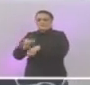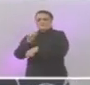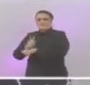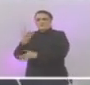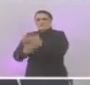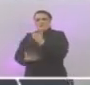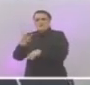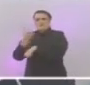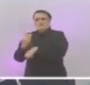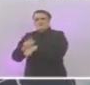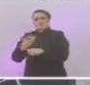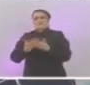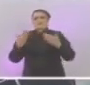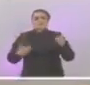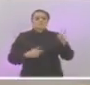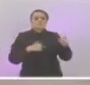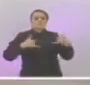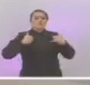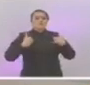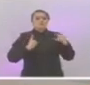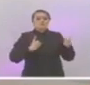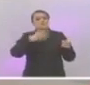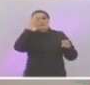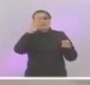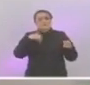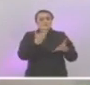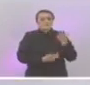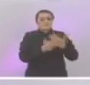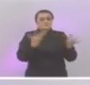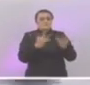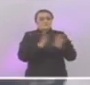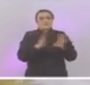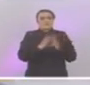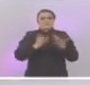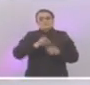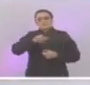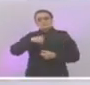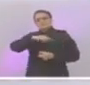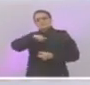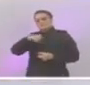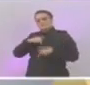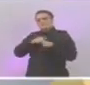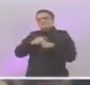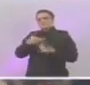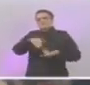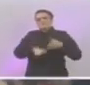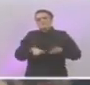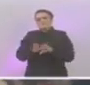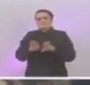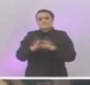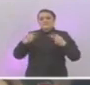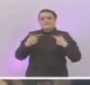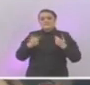ello se mejorará la empleabilidad de muchos jóvenes en este sector. Además, continuamos avanzando en abatir el